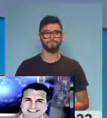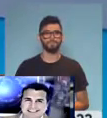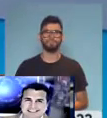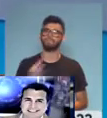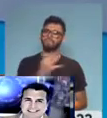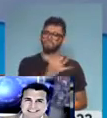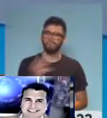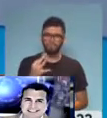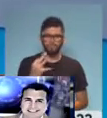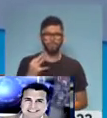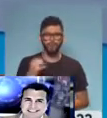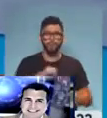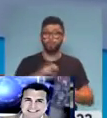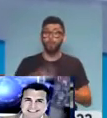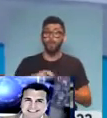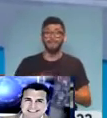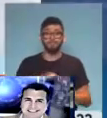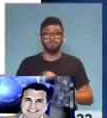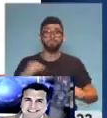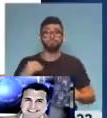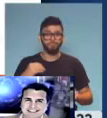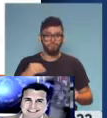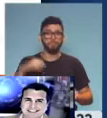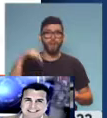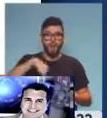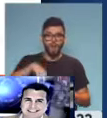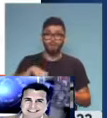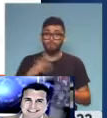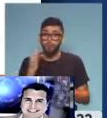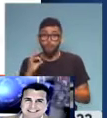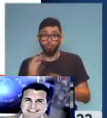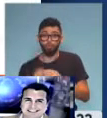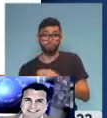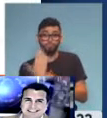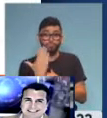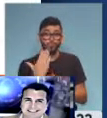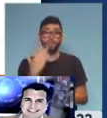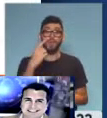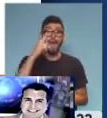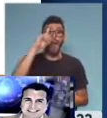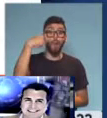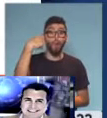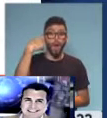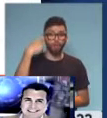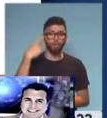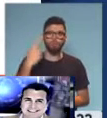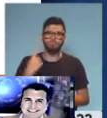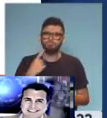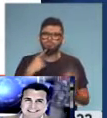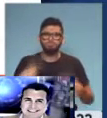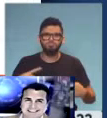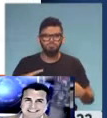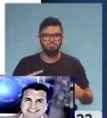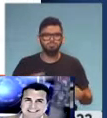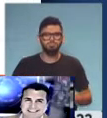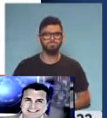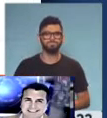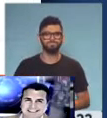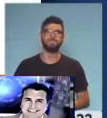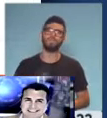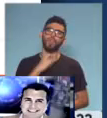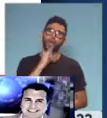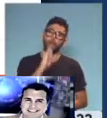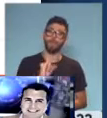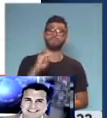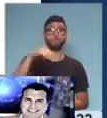Y efectivamente una noticia de último momento, porque acaba de dar a conocer un tuit el presidente Alberto Fernández, y es este. Quería